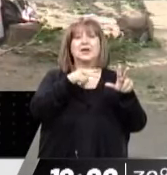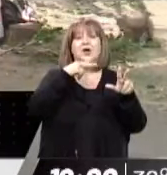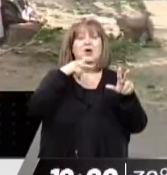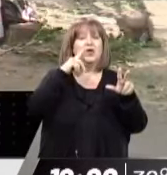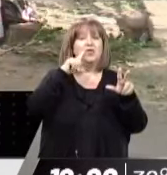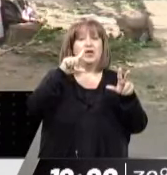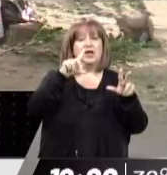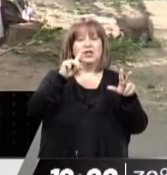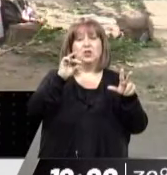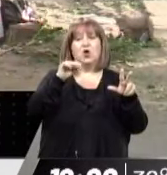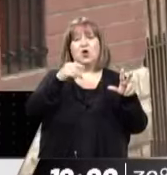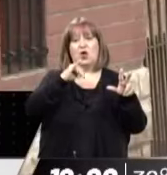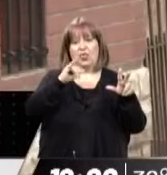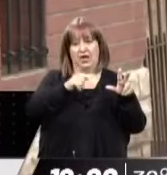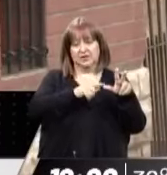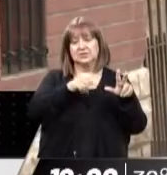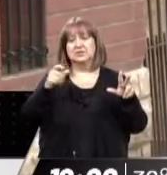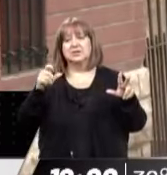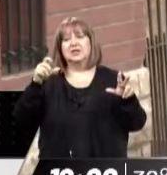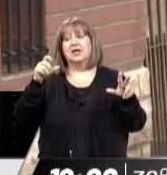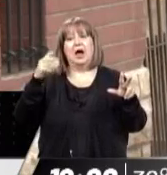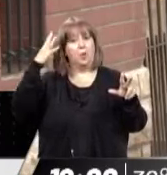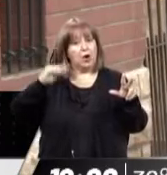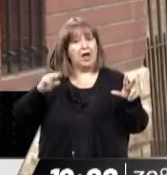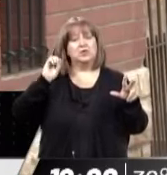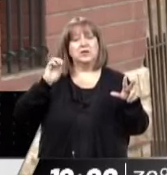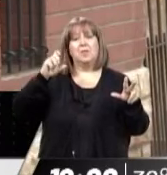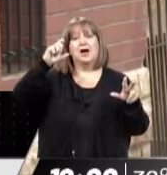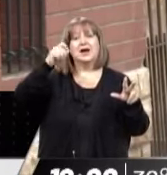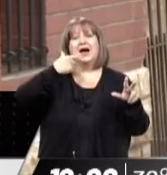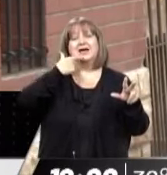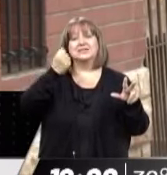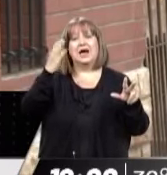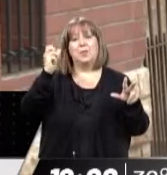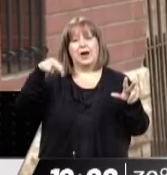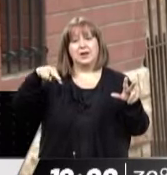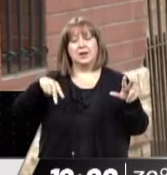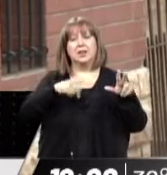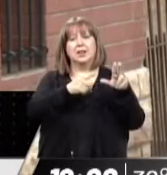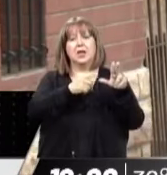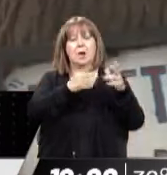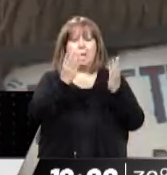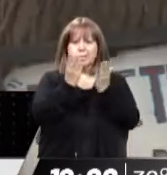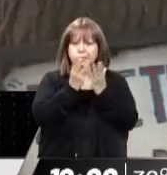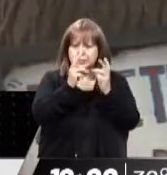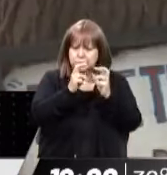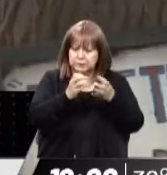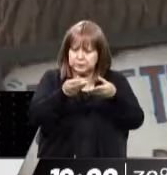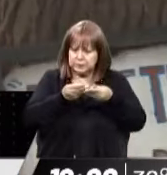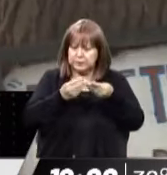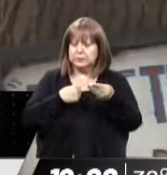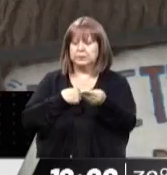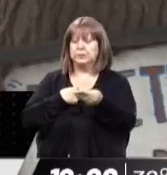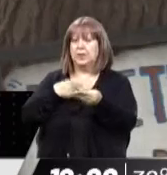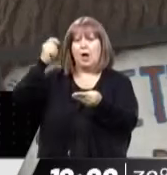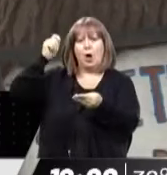Pablo Casaban, el abogado, dio cuenta acerca de un error muy grave que incurrió el propio juez